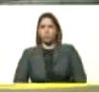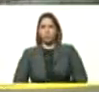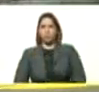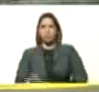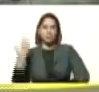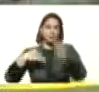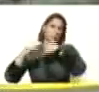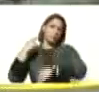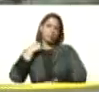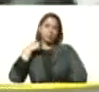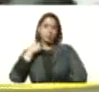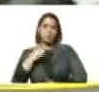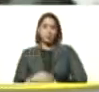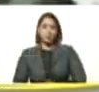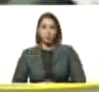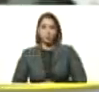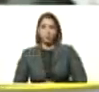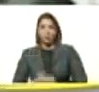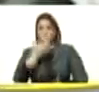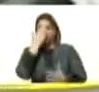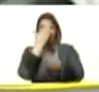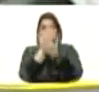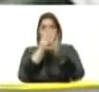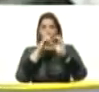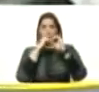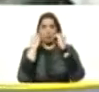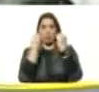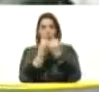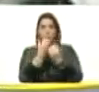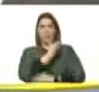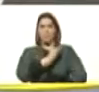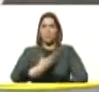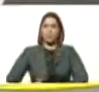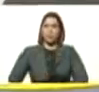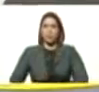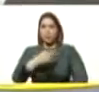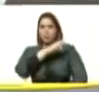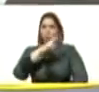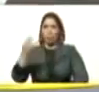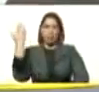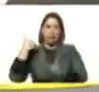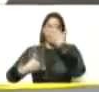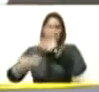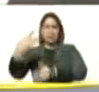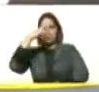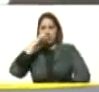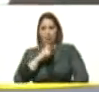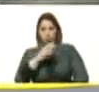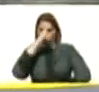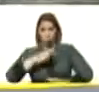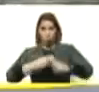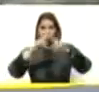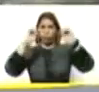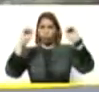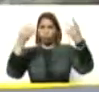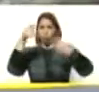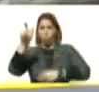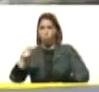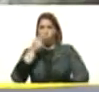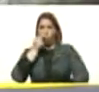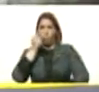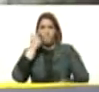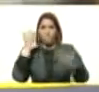en el Palacio Blanco, al frente de la oficina del presidente de la República. Honor y gloria a Fabricio